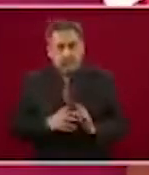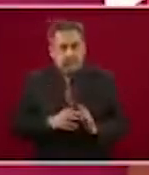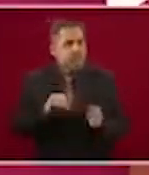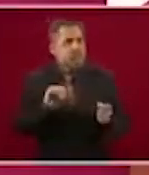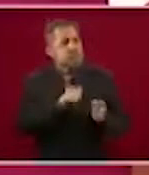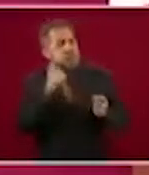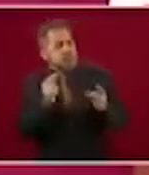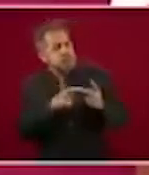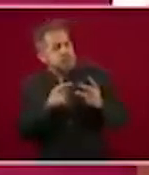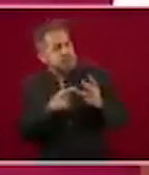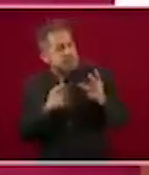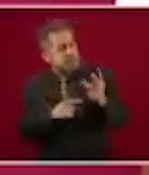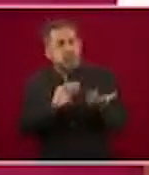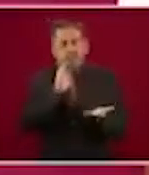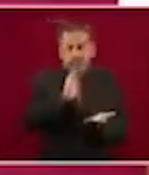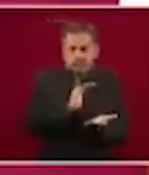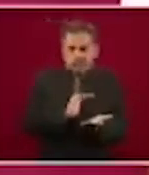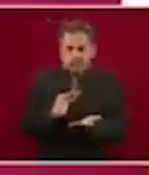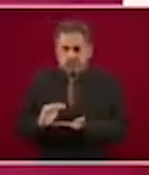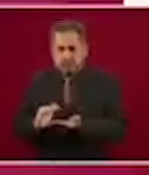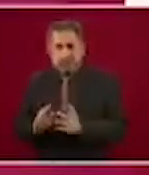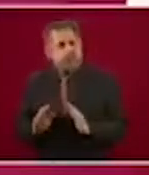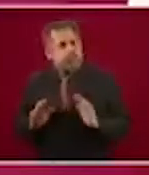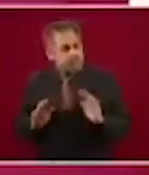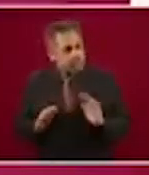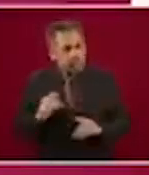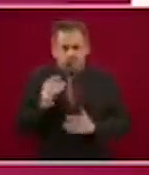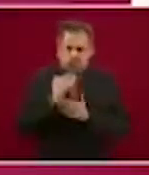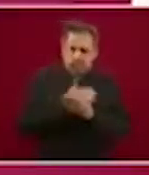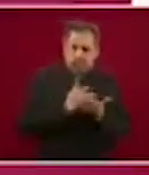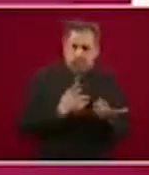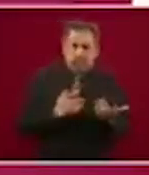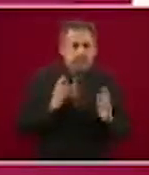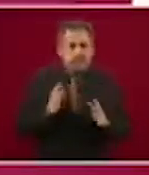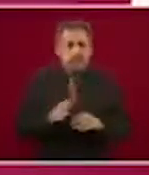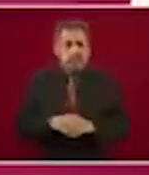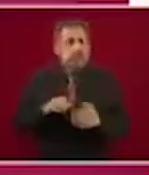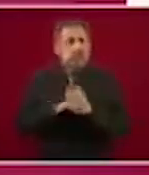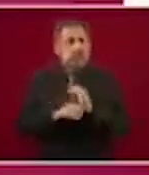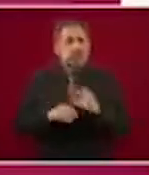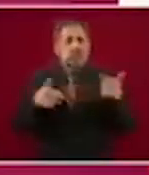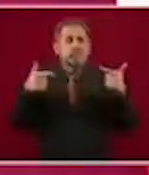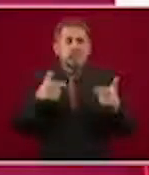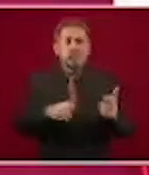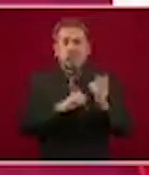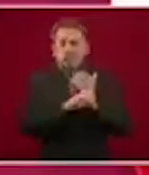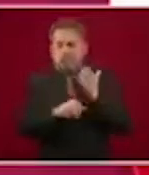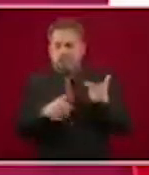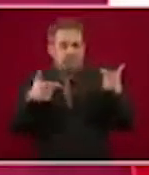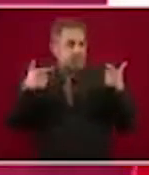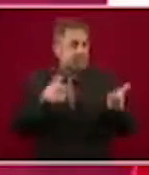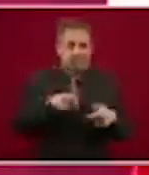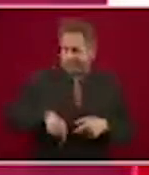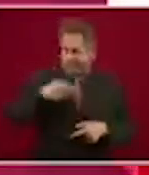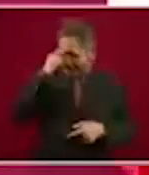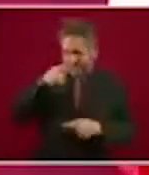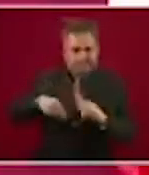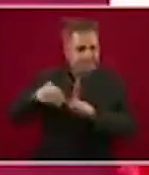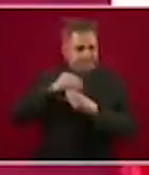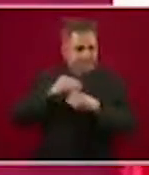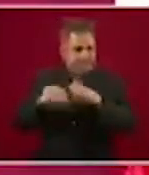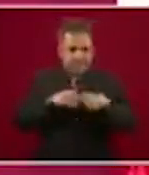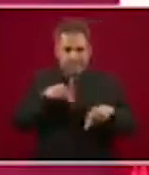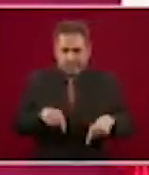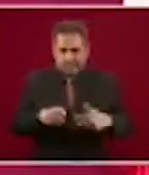esta tarea si en efecto todo lo que se comprometió es cierto se va a entregar un reconocimiento de buen ciudadano si resulta que